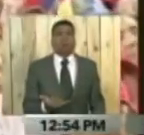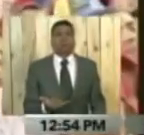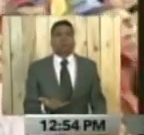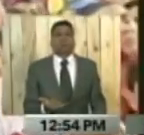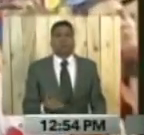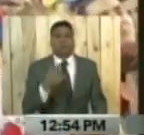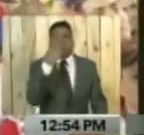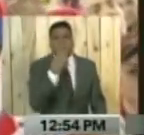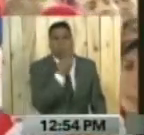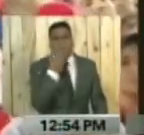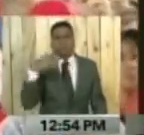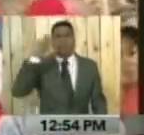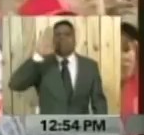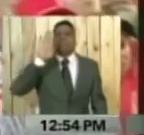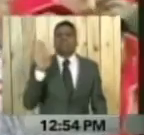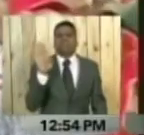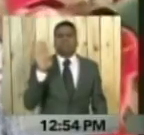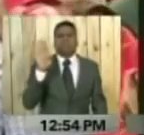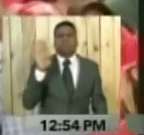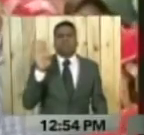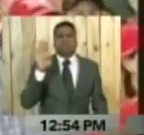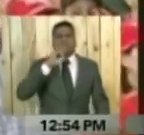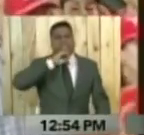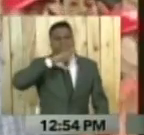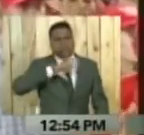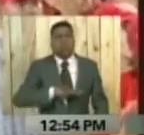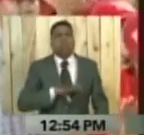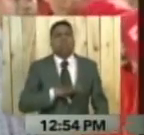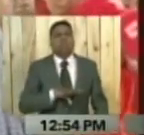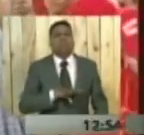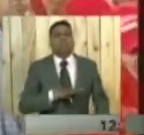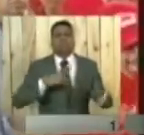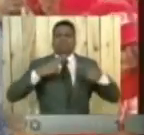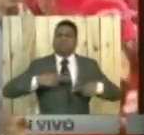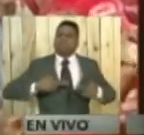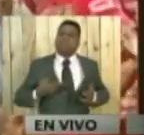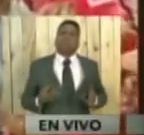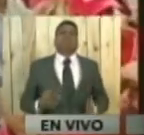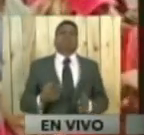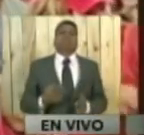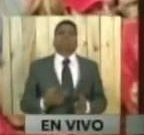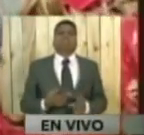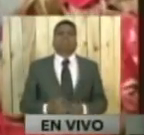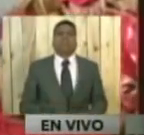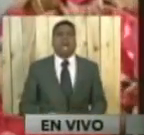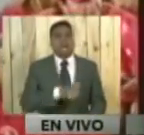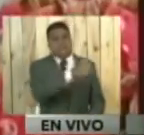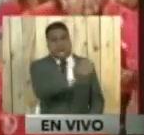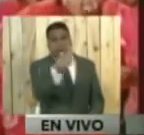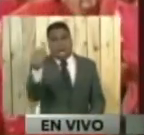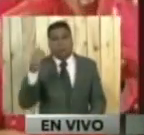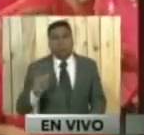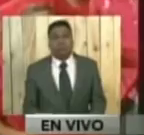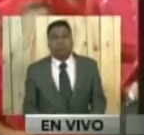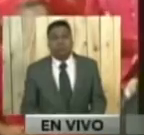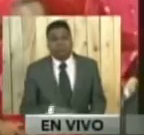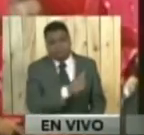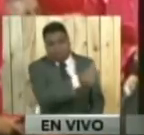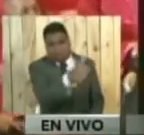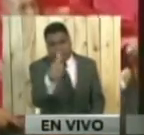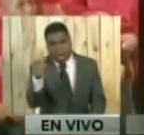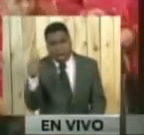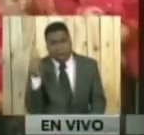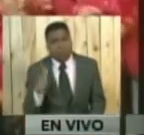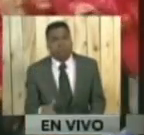una juramentación histórica, heroica. Cada uno y cada una de los